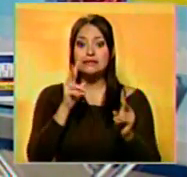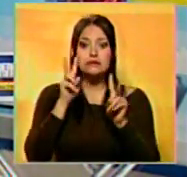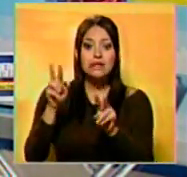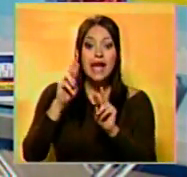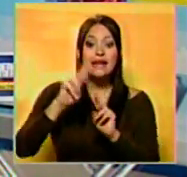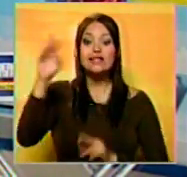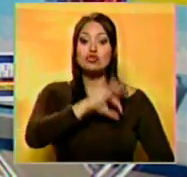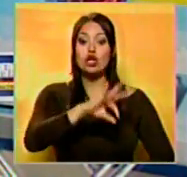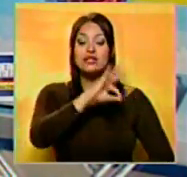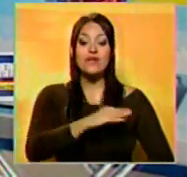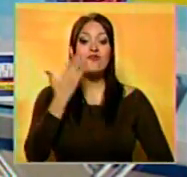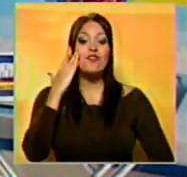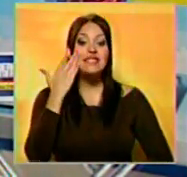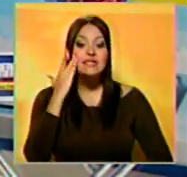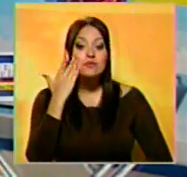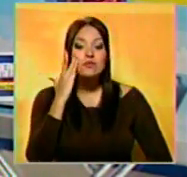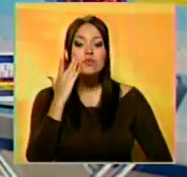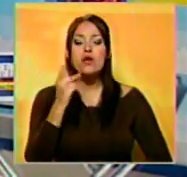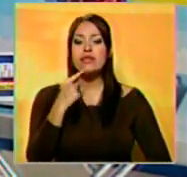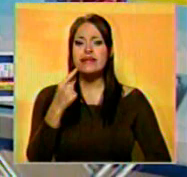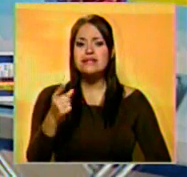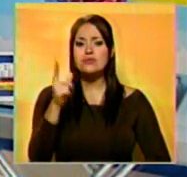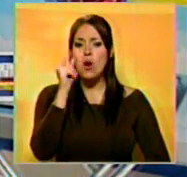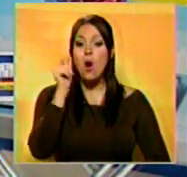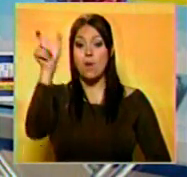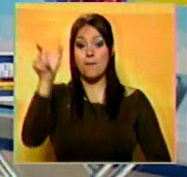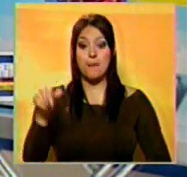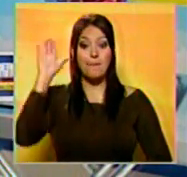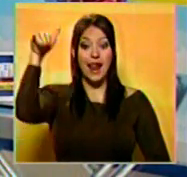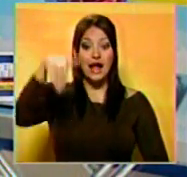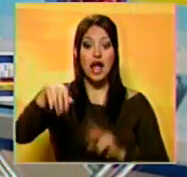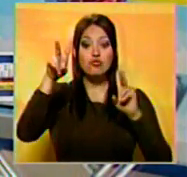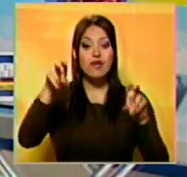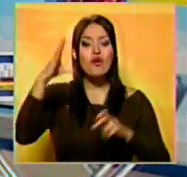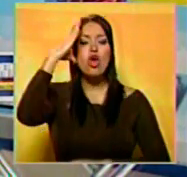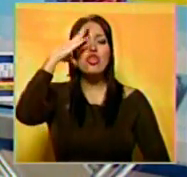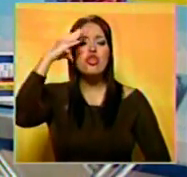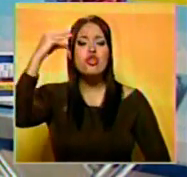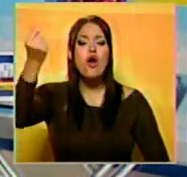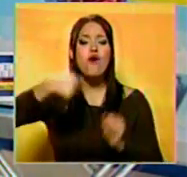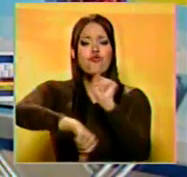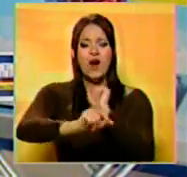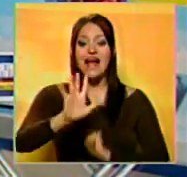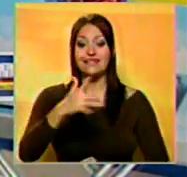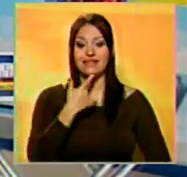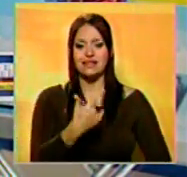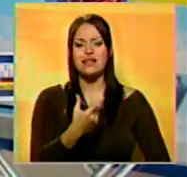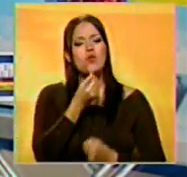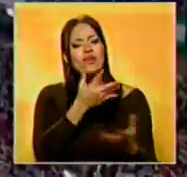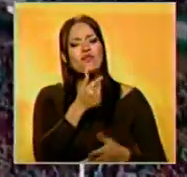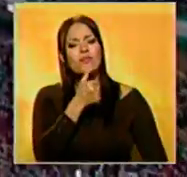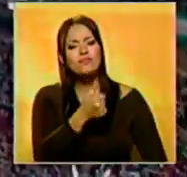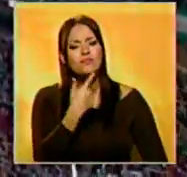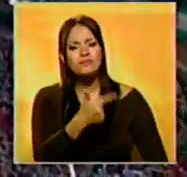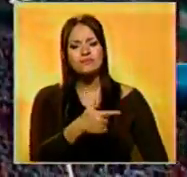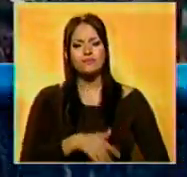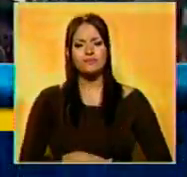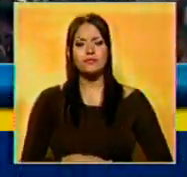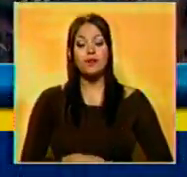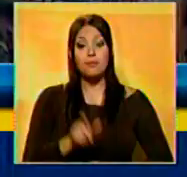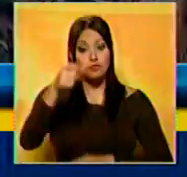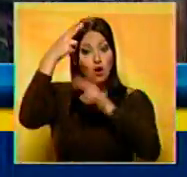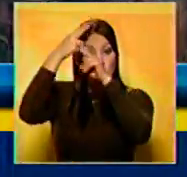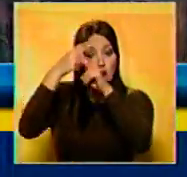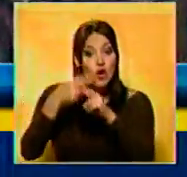red social Facebook donde han proclamado al maracayero como el nuevo Dios del fútbol Oliver Rodríguez nos cuenta más fanáticos